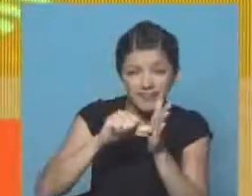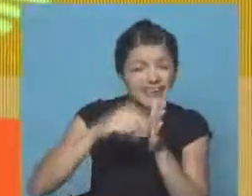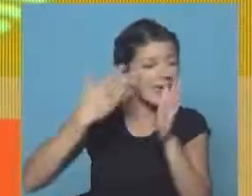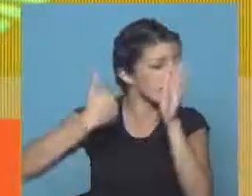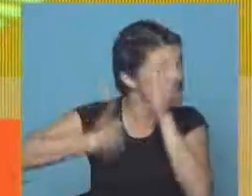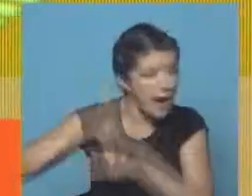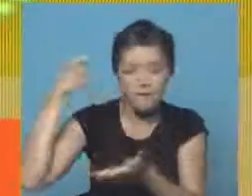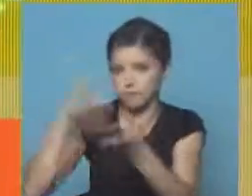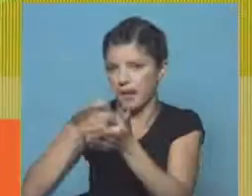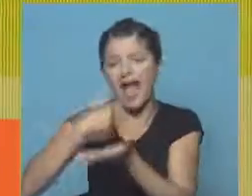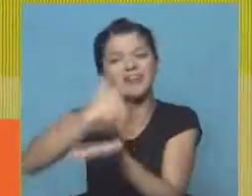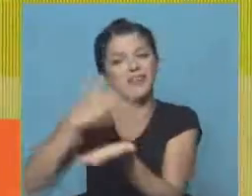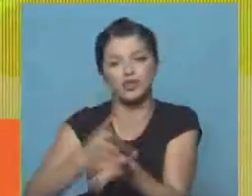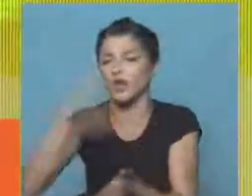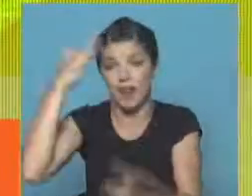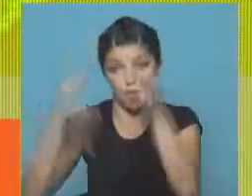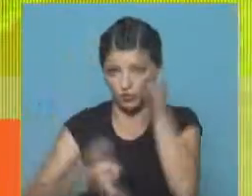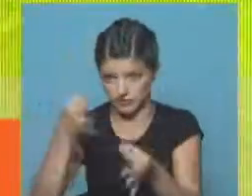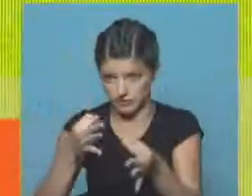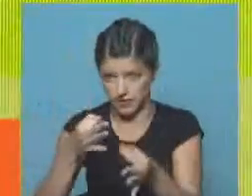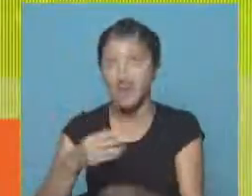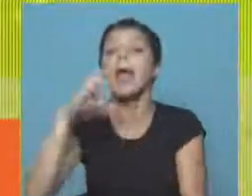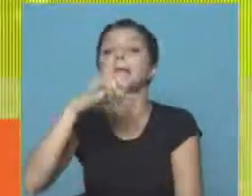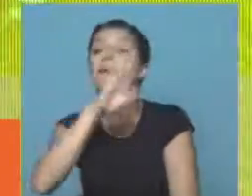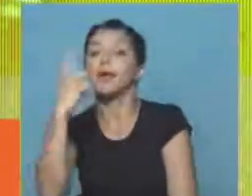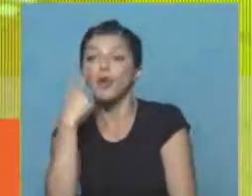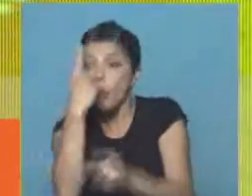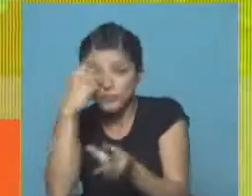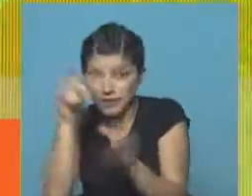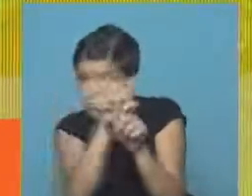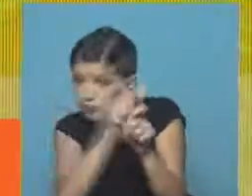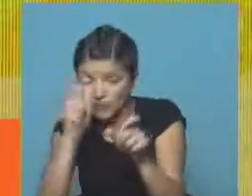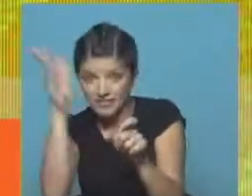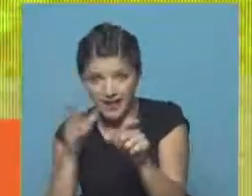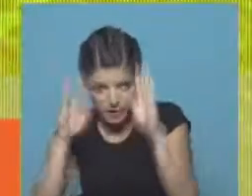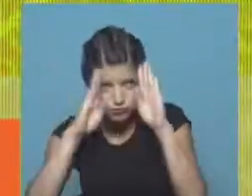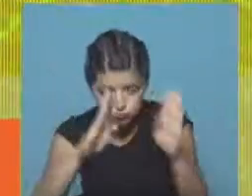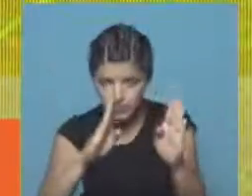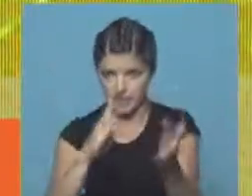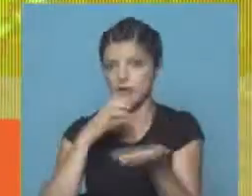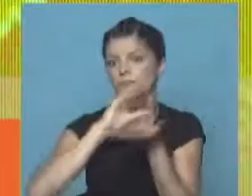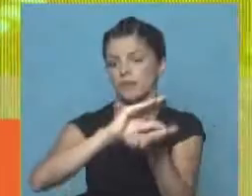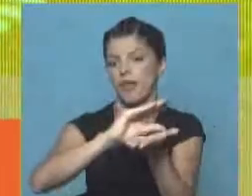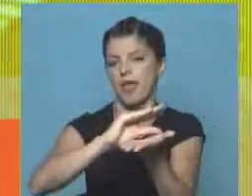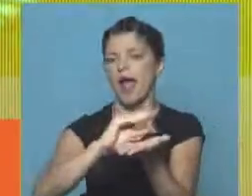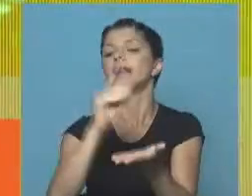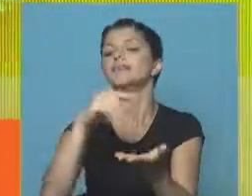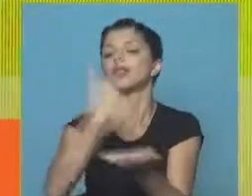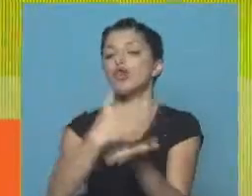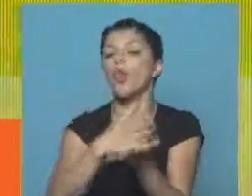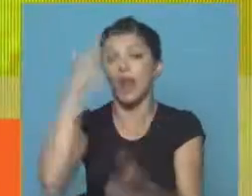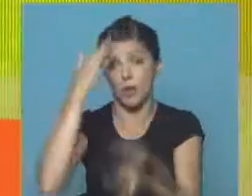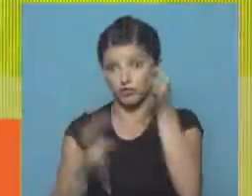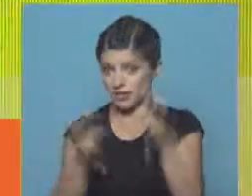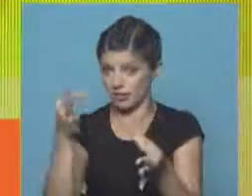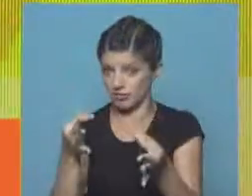Aproximadamente 1 punto del Producto Bruto se consume en presupuesto judicial. la responsabilidad